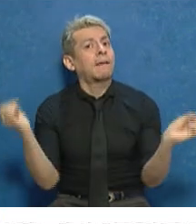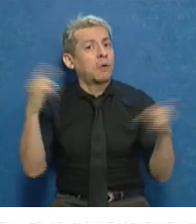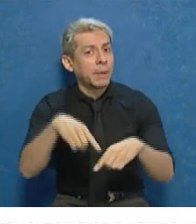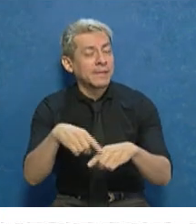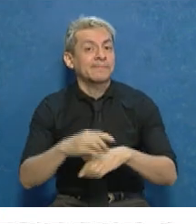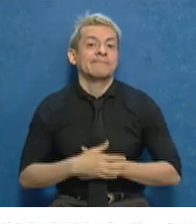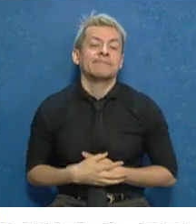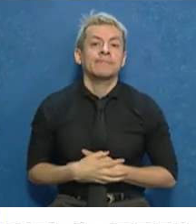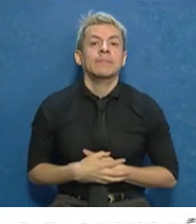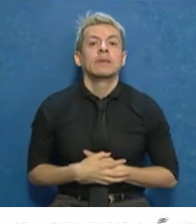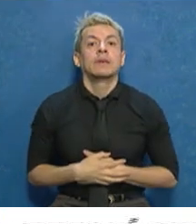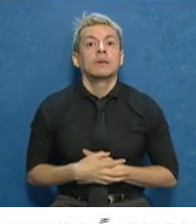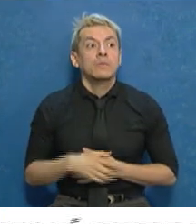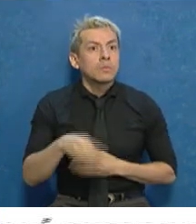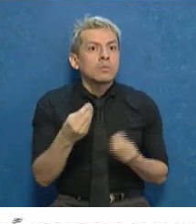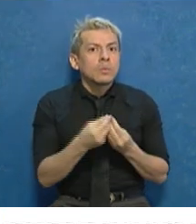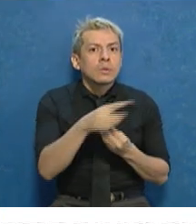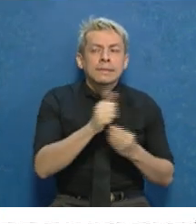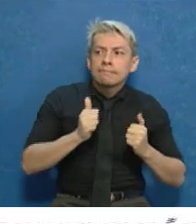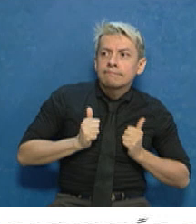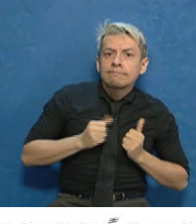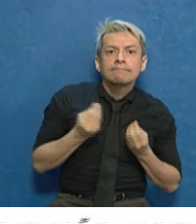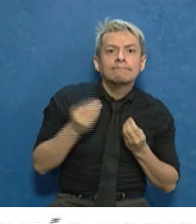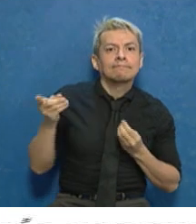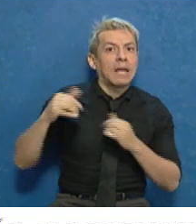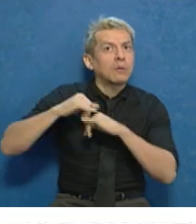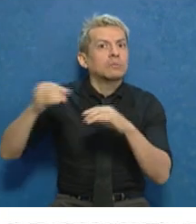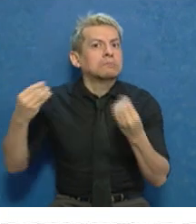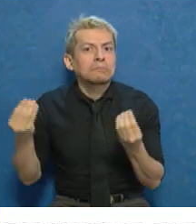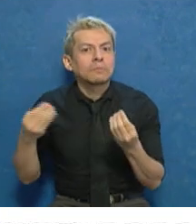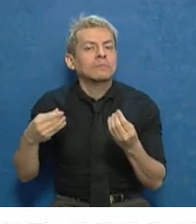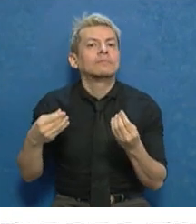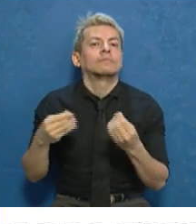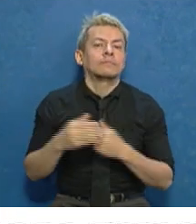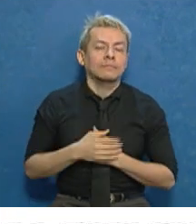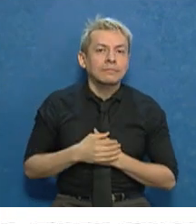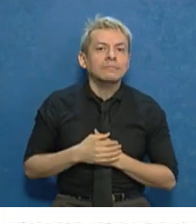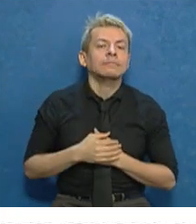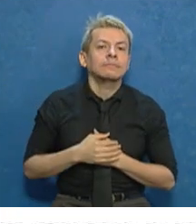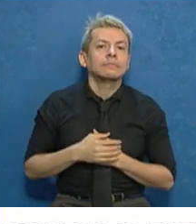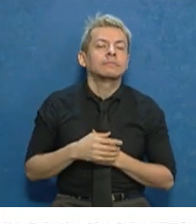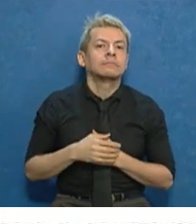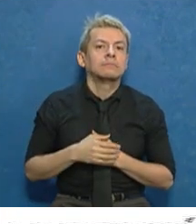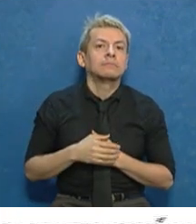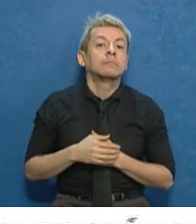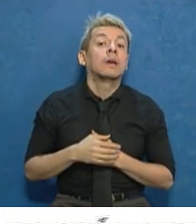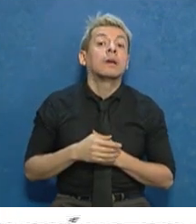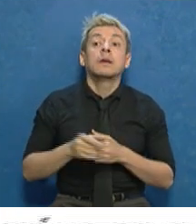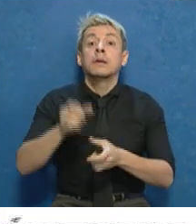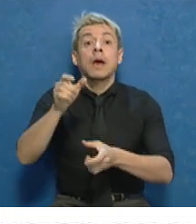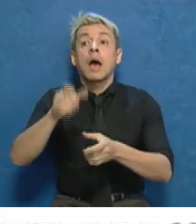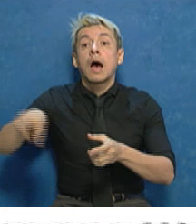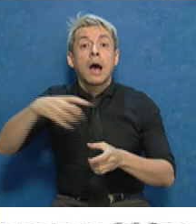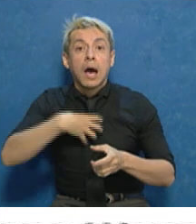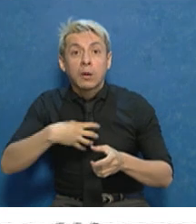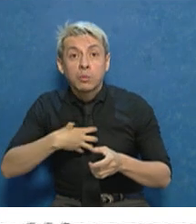Por eso muchos estaban especulando sobre este anuncio que bien vos detallaste y que tenía que ver con la posibilidad de la vuelta presencial para aquellos alumnos que